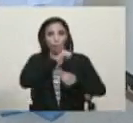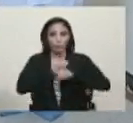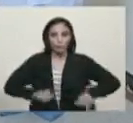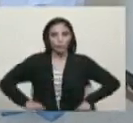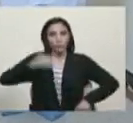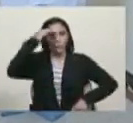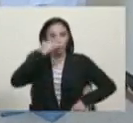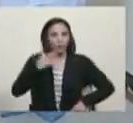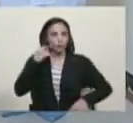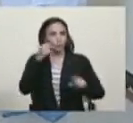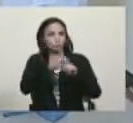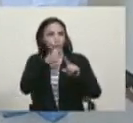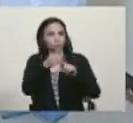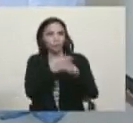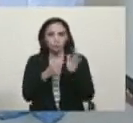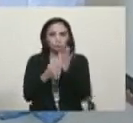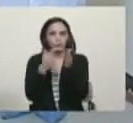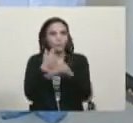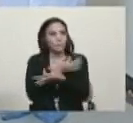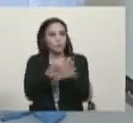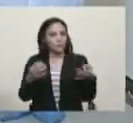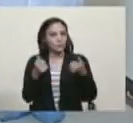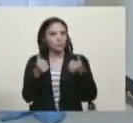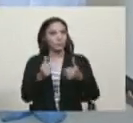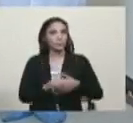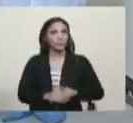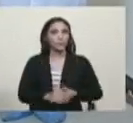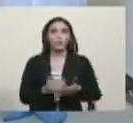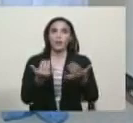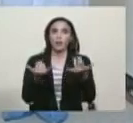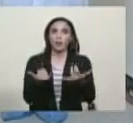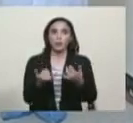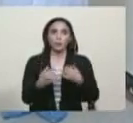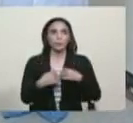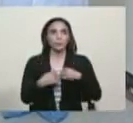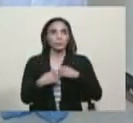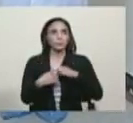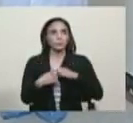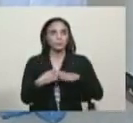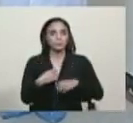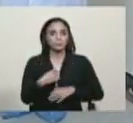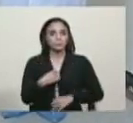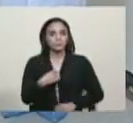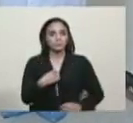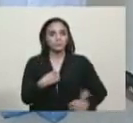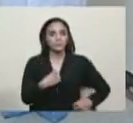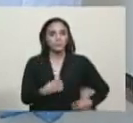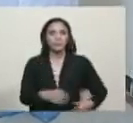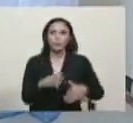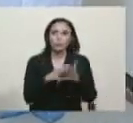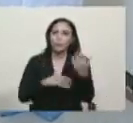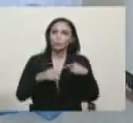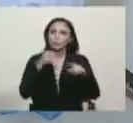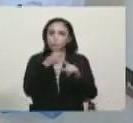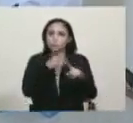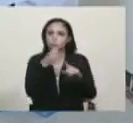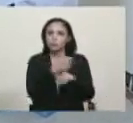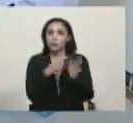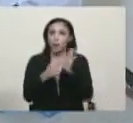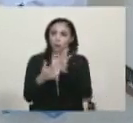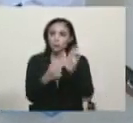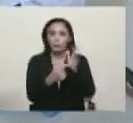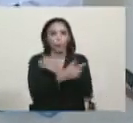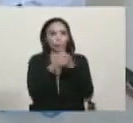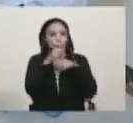de Occidente del país. Extraordinario. Bajo el sol estuvimos en ejercicios y luego estuve compartiendo un